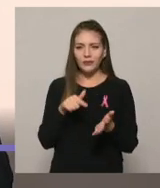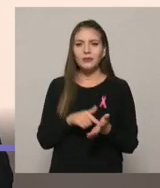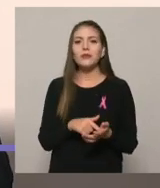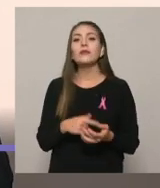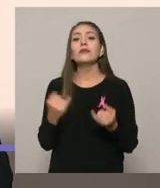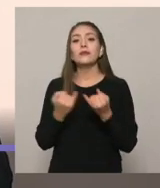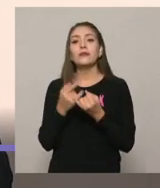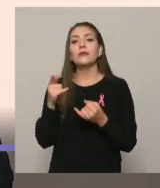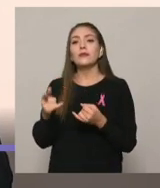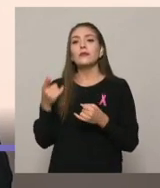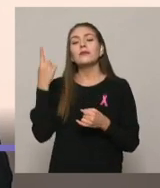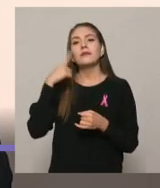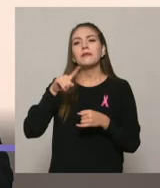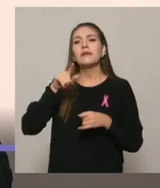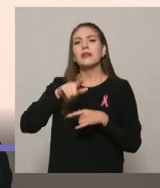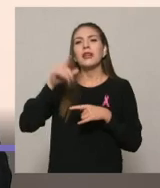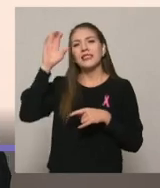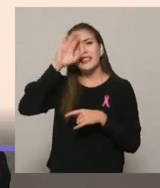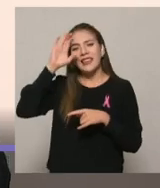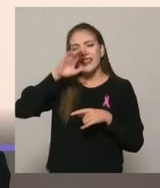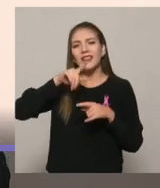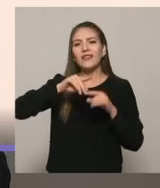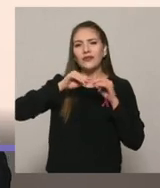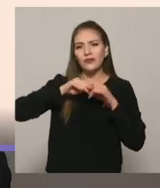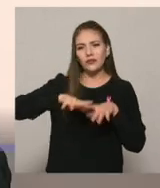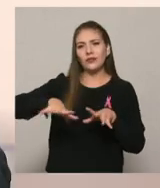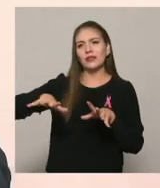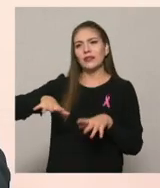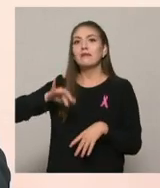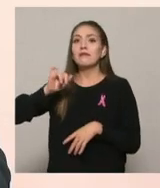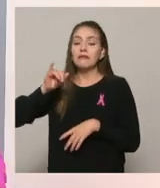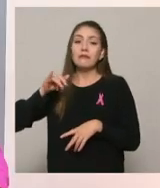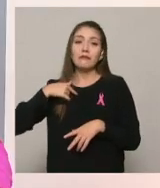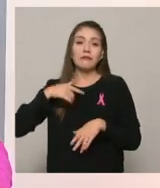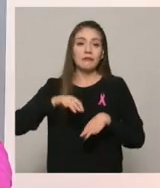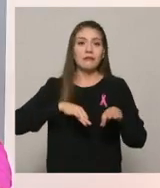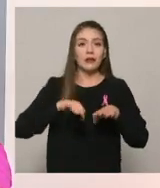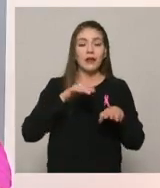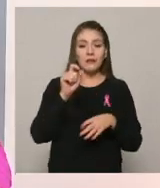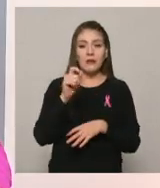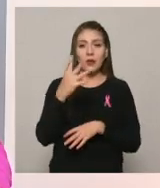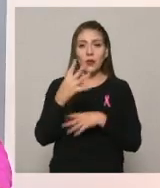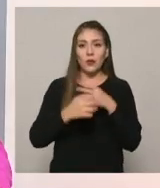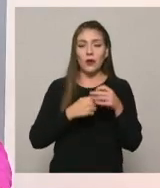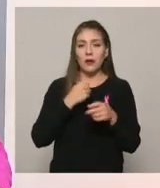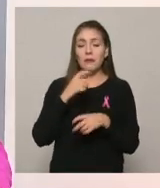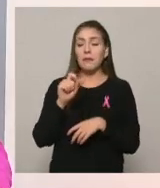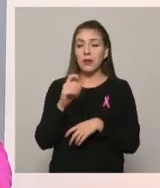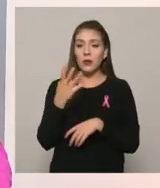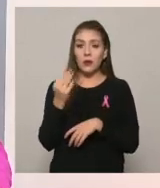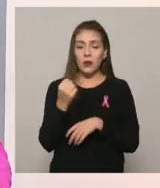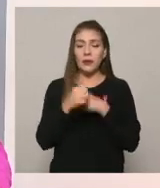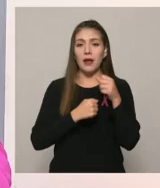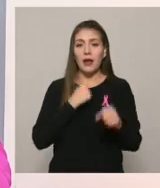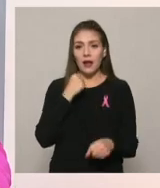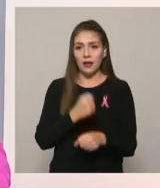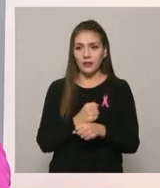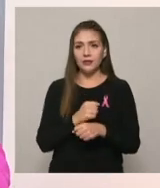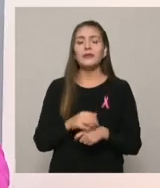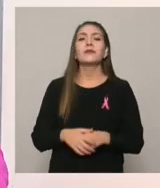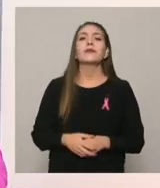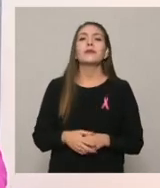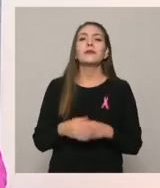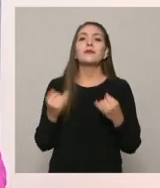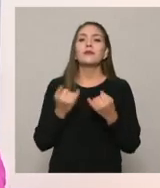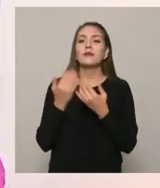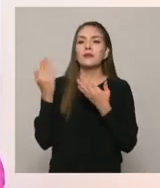desde hace 29 años ya. 29 años ya, Arturo, y me da muchísimo gusto presentar y agradecer su valiosa presencia y participación